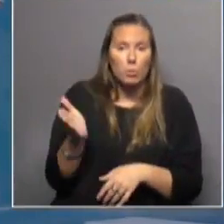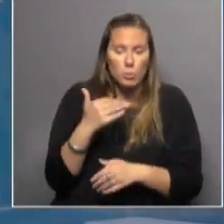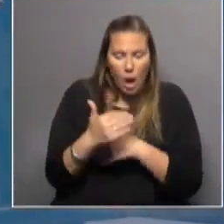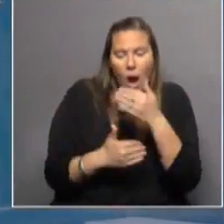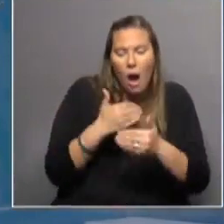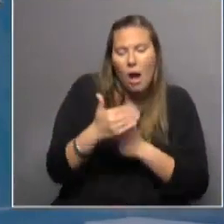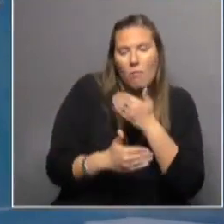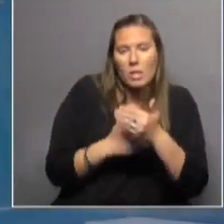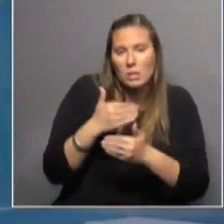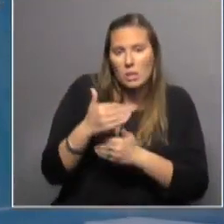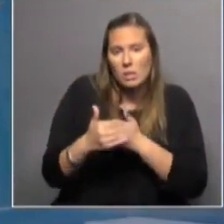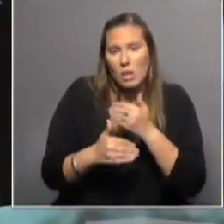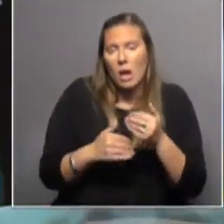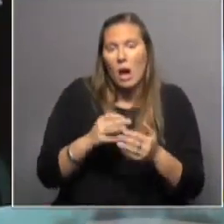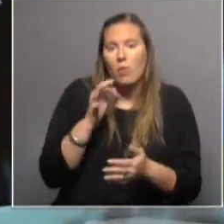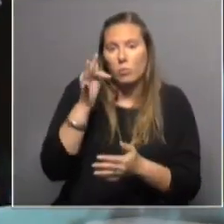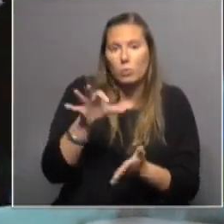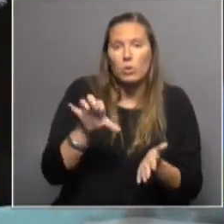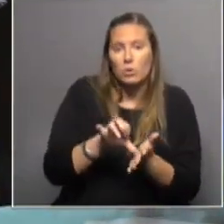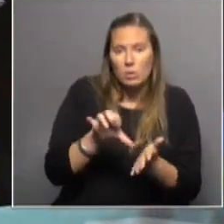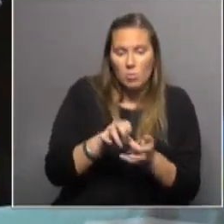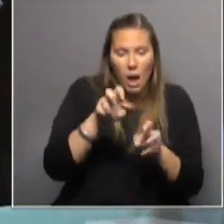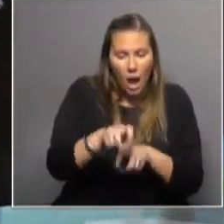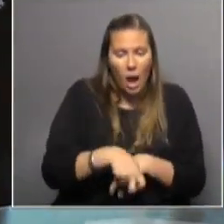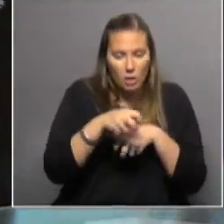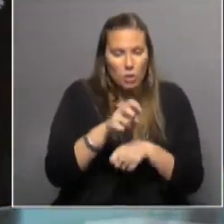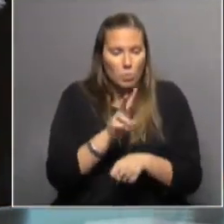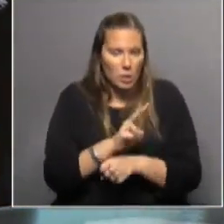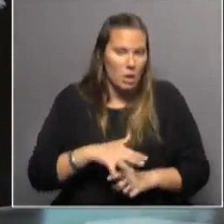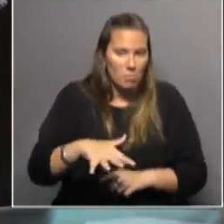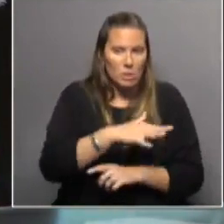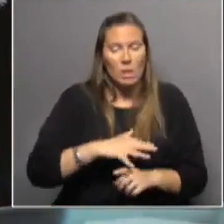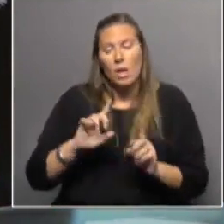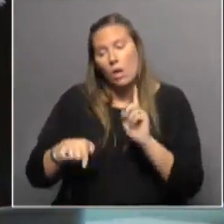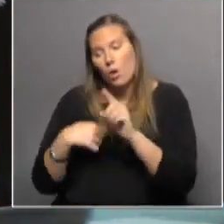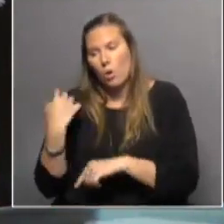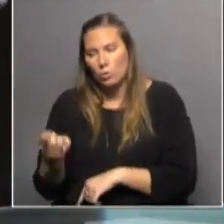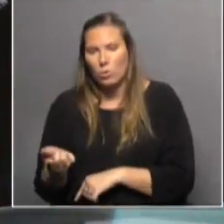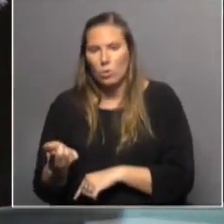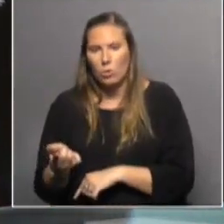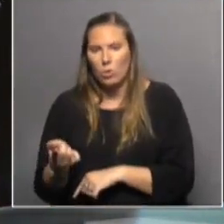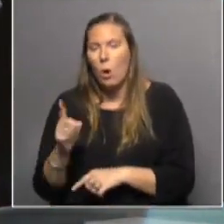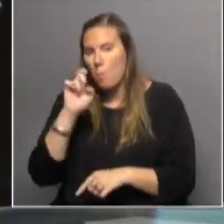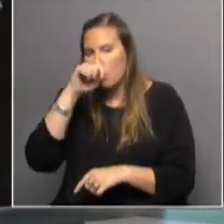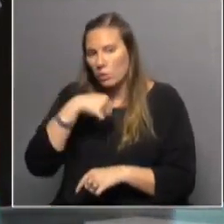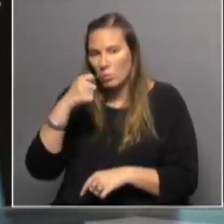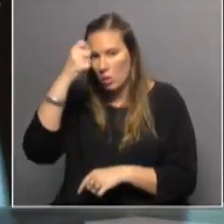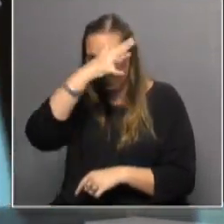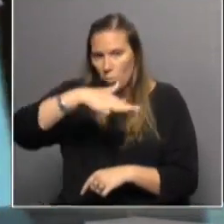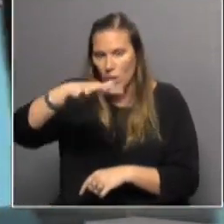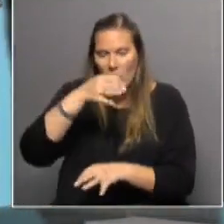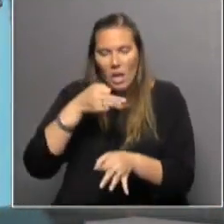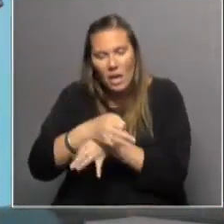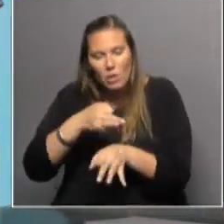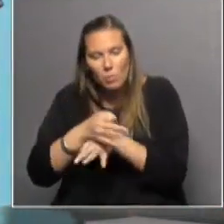avanzando hacia sistemas de producción agroecológicos y el otro es el otro programa es Montevideo Rural Educa la